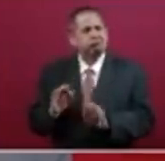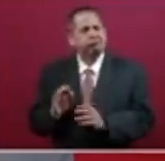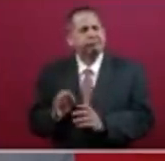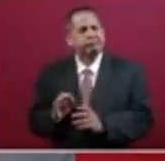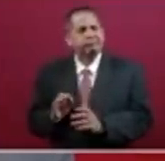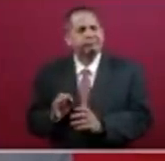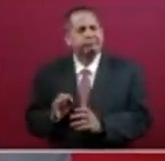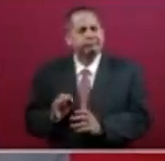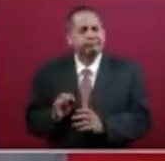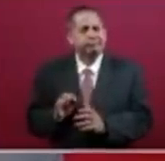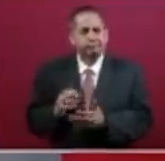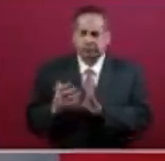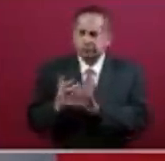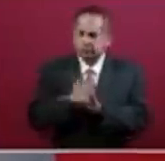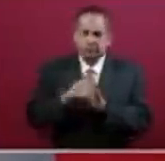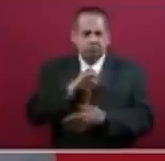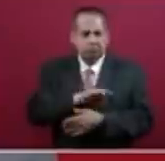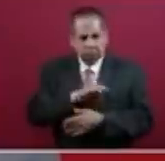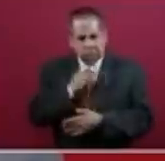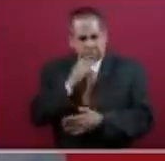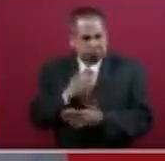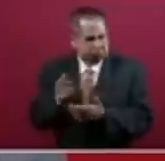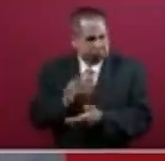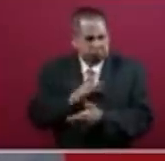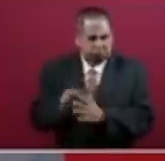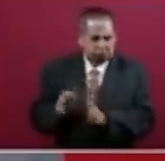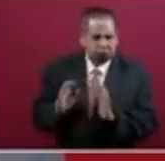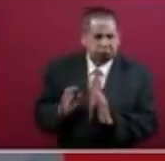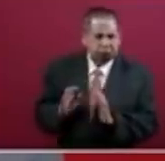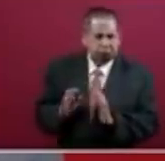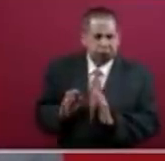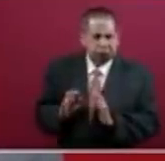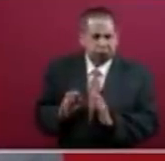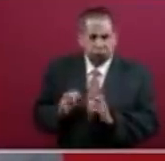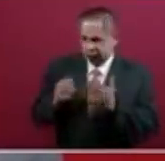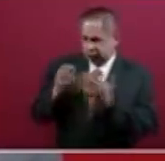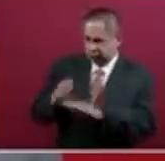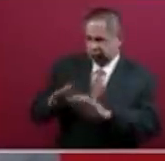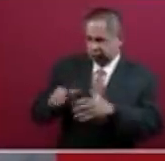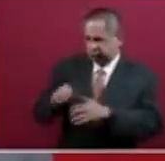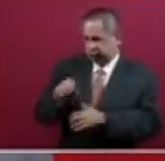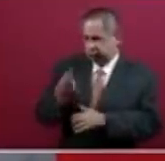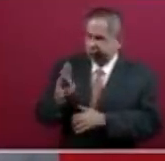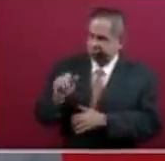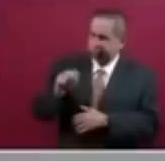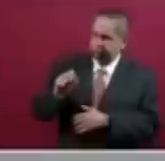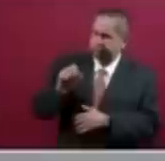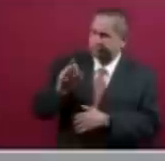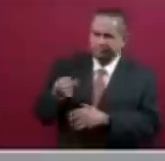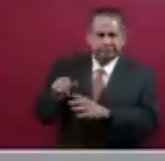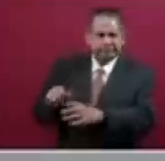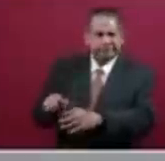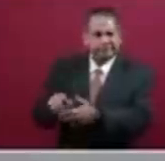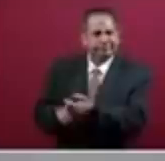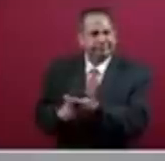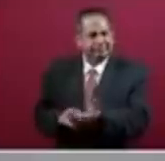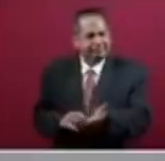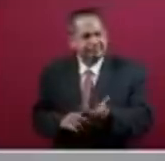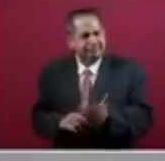incluso ganancias, no pérdidas, en la operación de este nuevo banco.